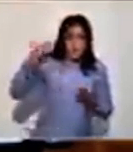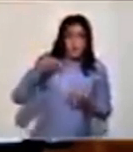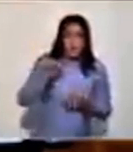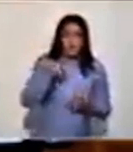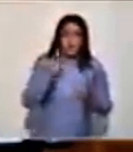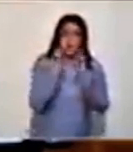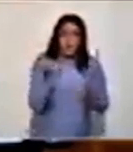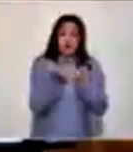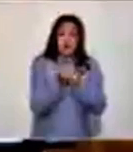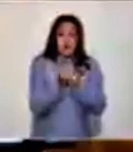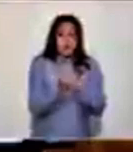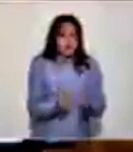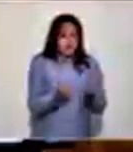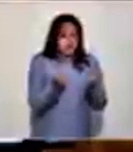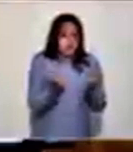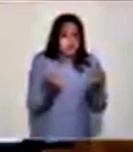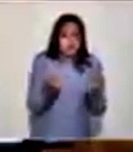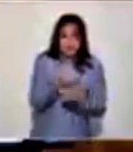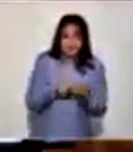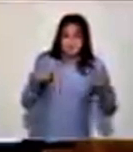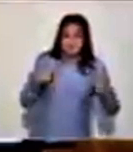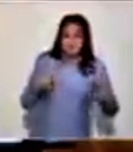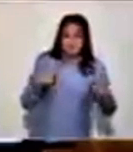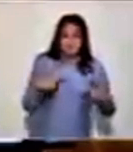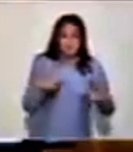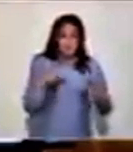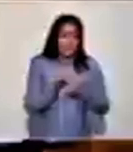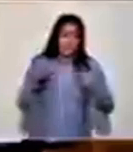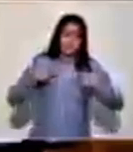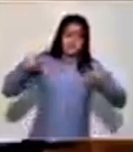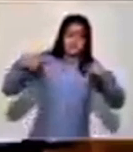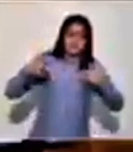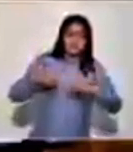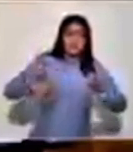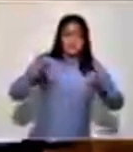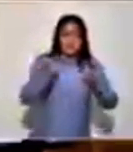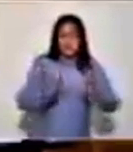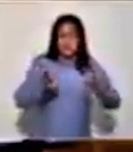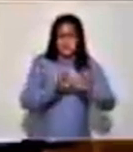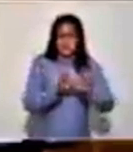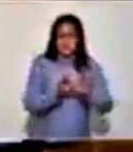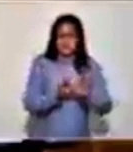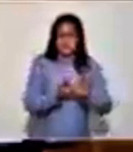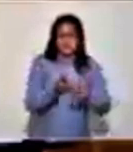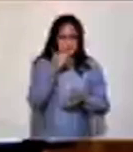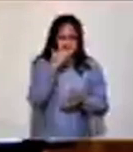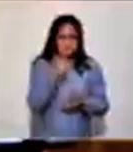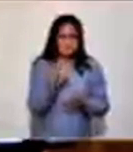las reuniones públicas de los servidores públicos con gente muy importante.